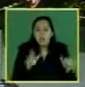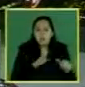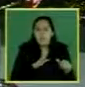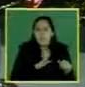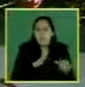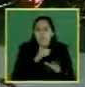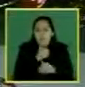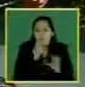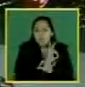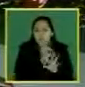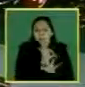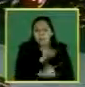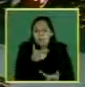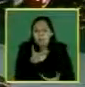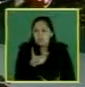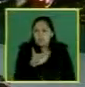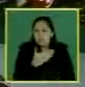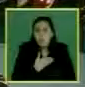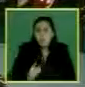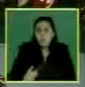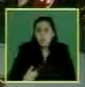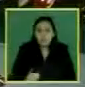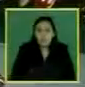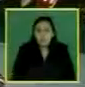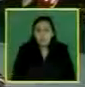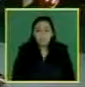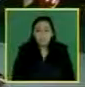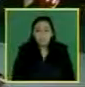tomándolo. Estamos tomando una cosa que está allí, porque los que habitan